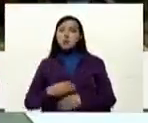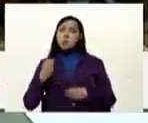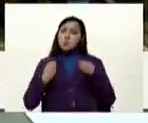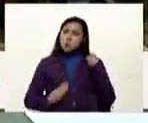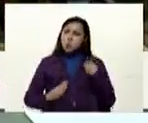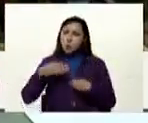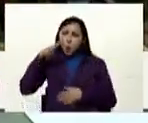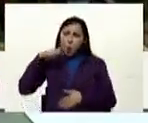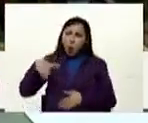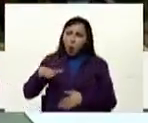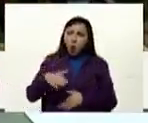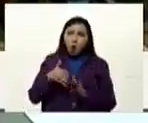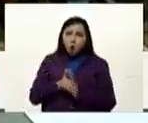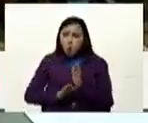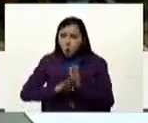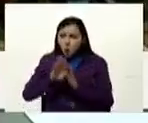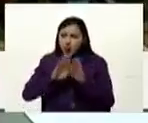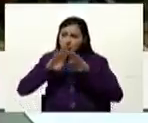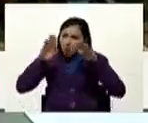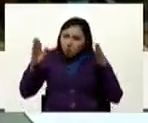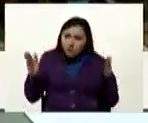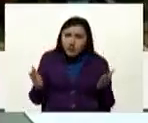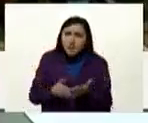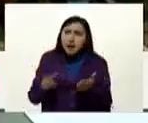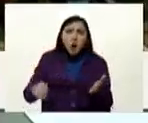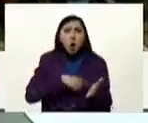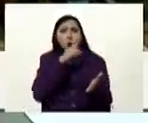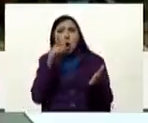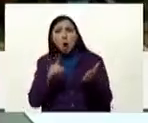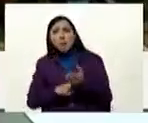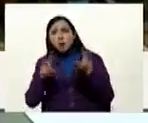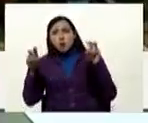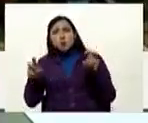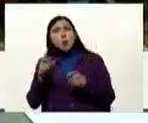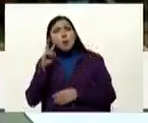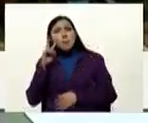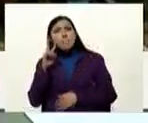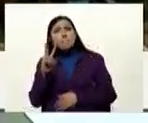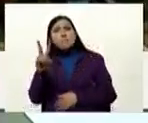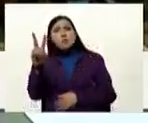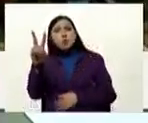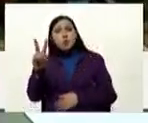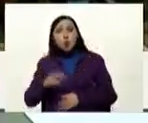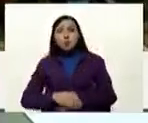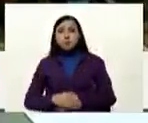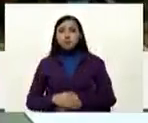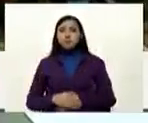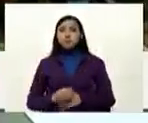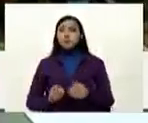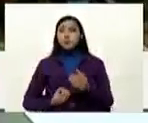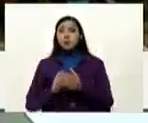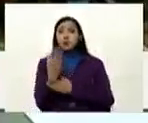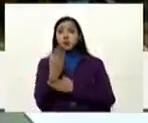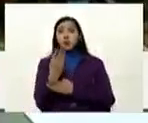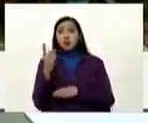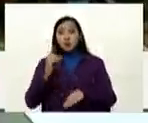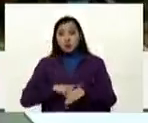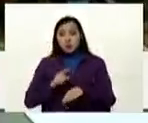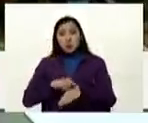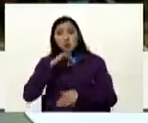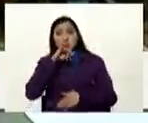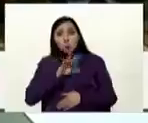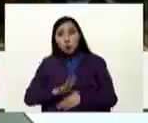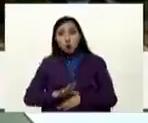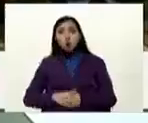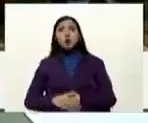preocupada por el desarrollo del planeta en una nueva visión que inaugura una nueva época histórica de